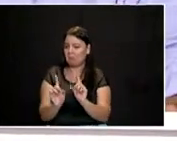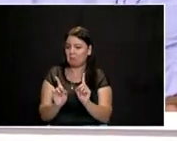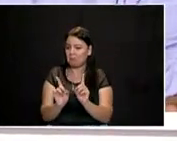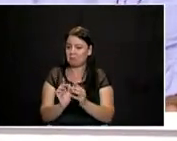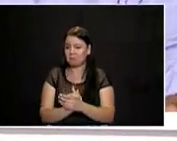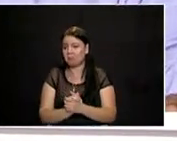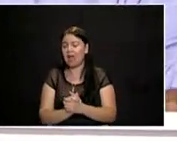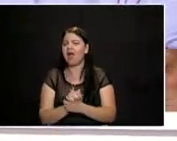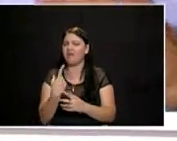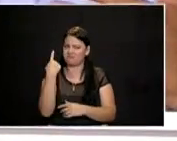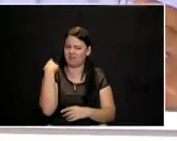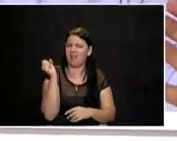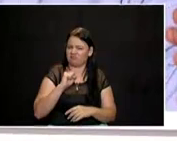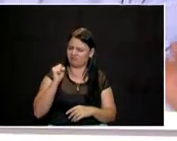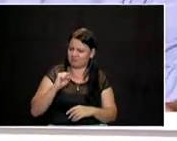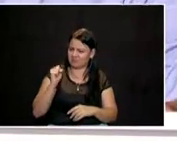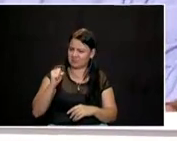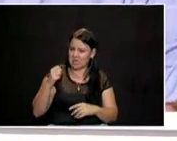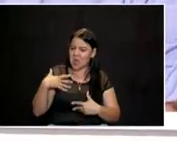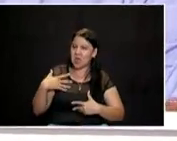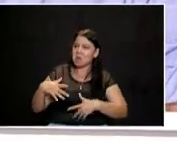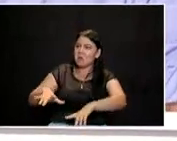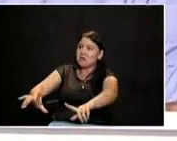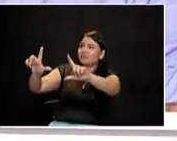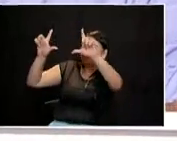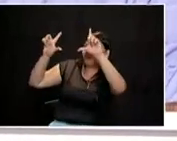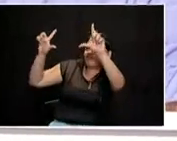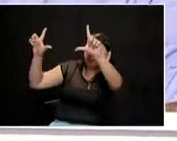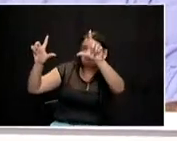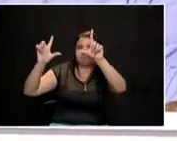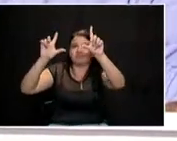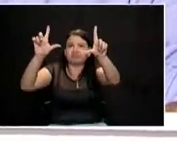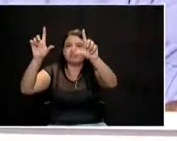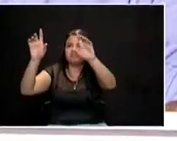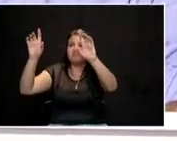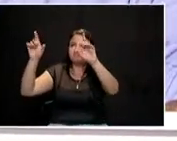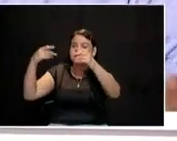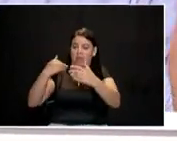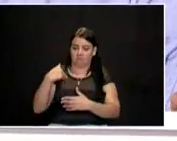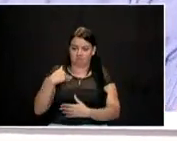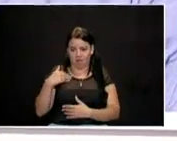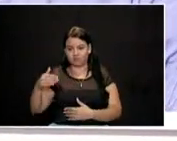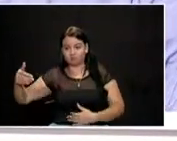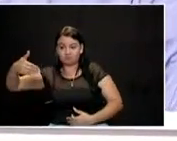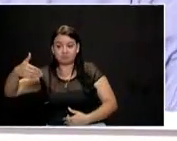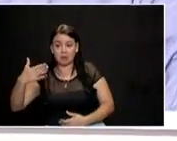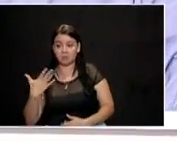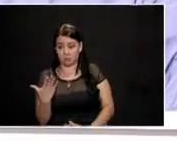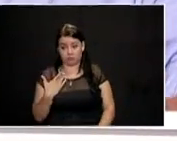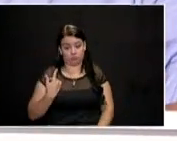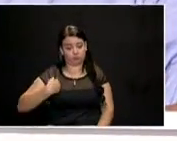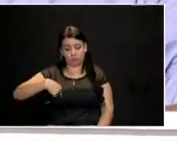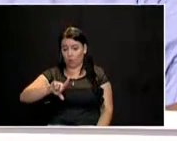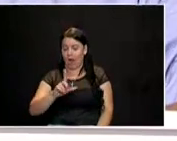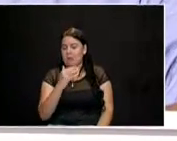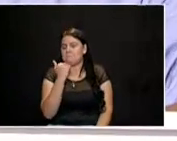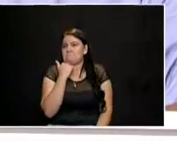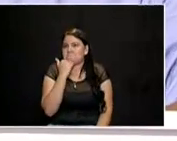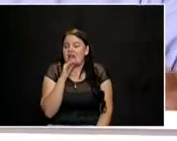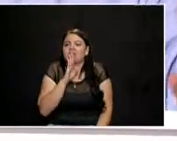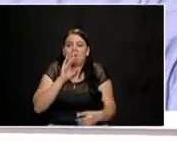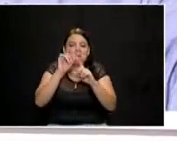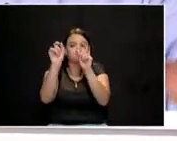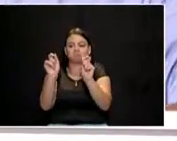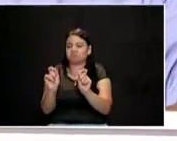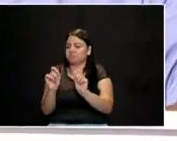Ayer hubo unas vallas, no sabemos quién las colocó, no fueron de nuestra campaña. Y las quitaron, creo que porque no tenían permiso